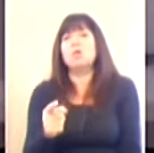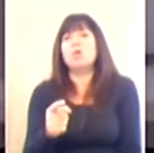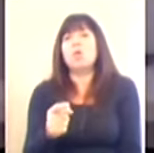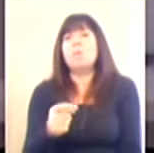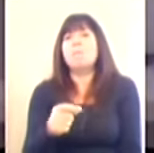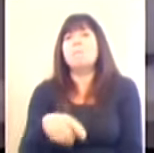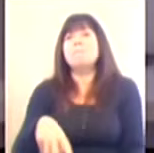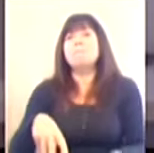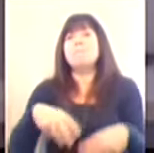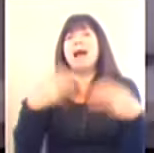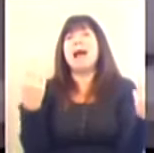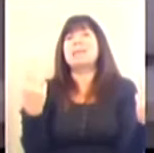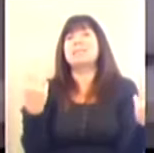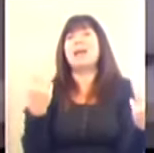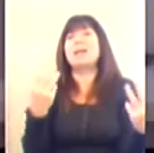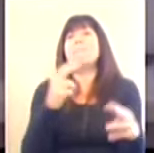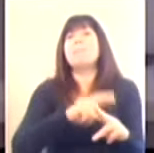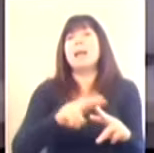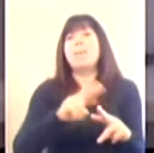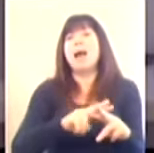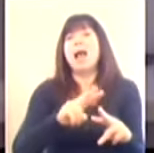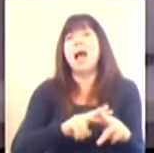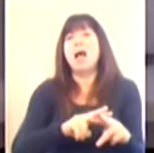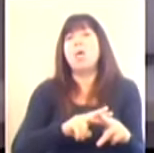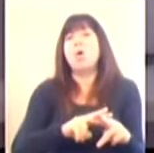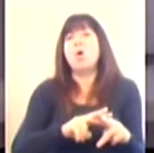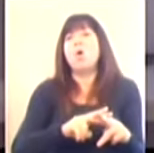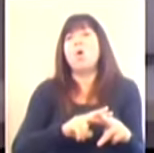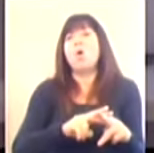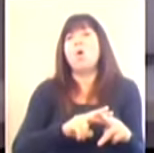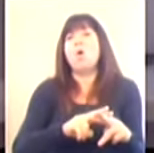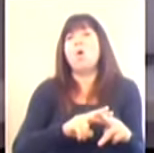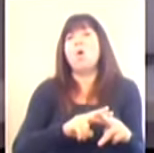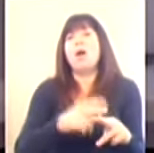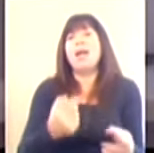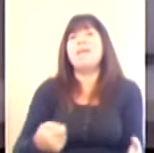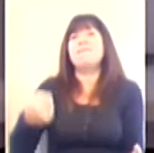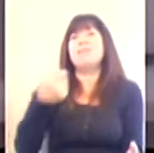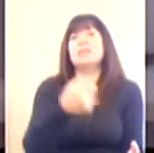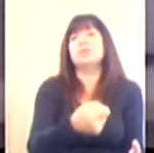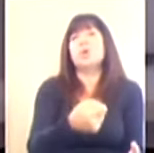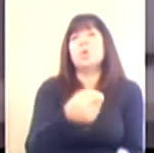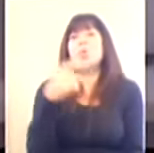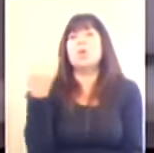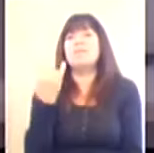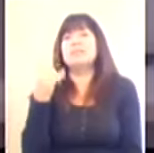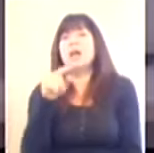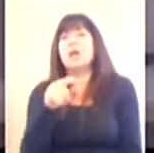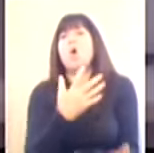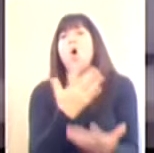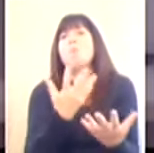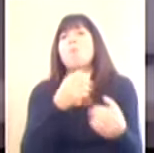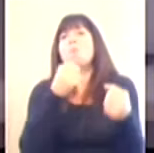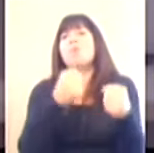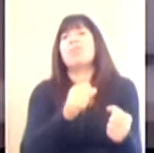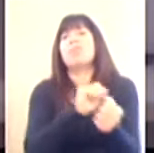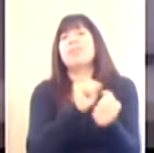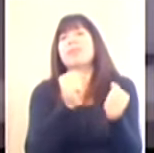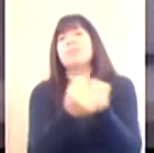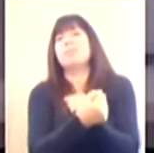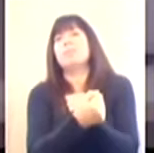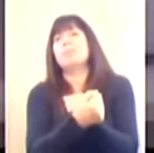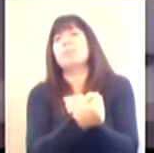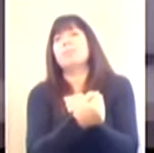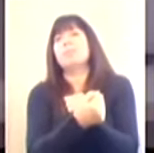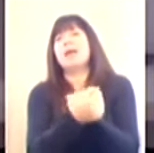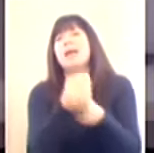preparada para el desarrollo de privados o estímulos de inversión, centros universitarios, ¿cómo podrían transformar la matriz energética del sur de Chile